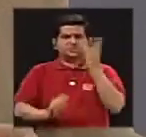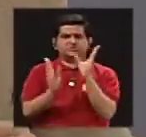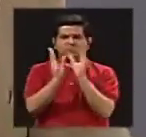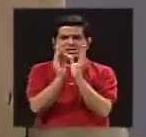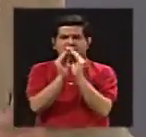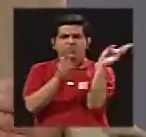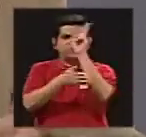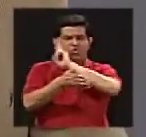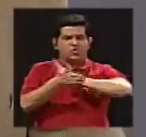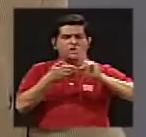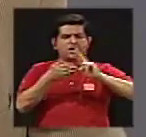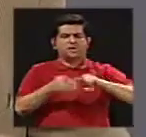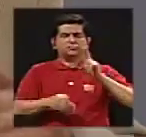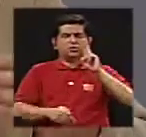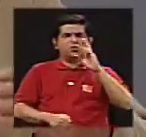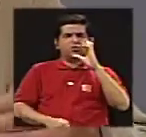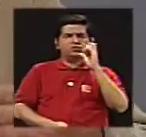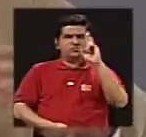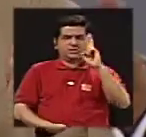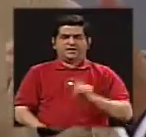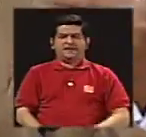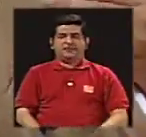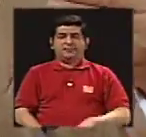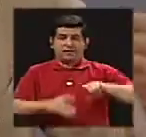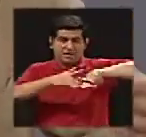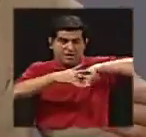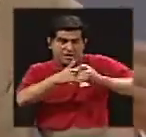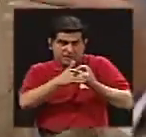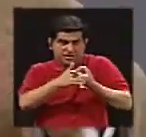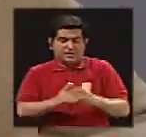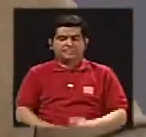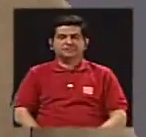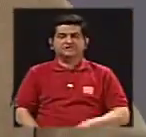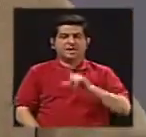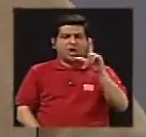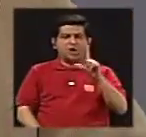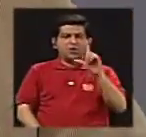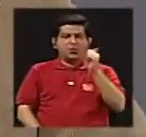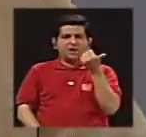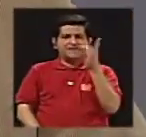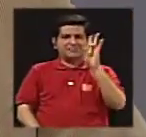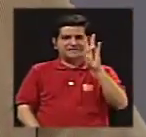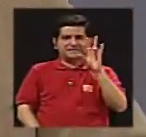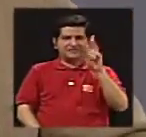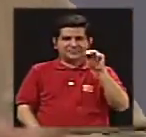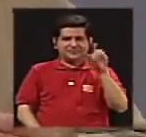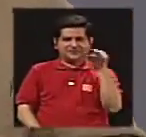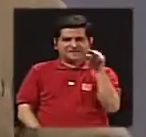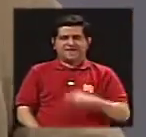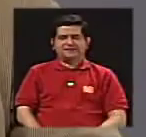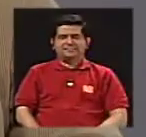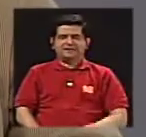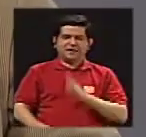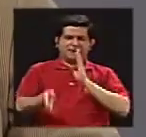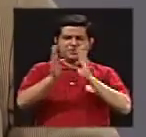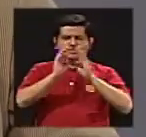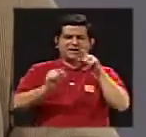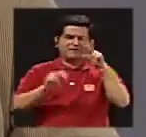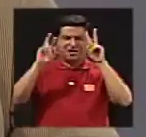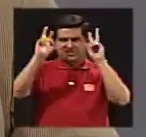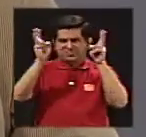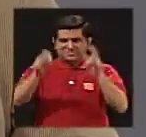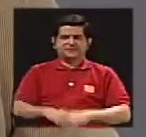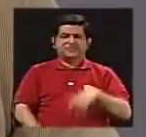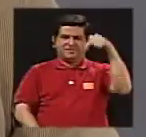congreso universitario de la ucr que arrancará este lunes 17 de marzo y para conversar acerca de este